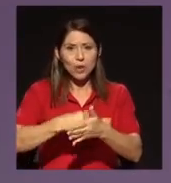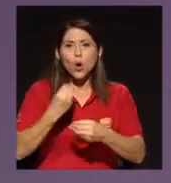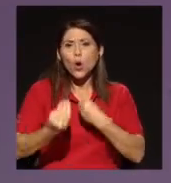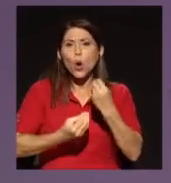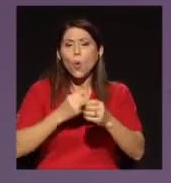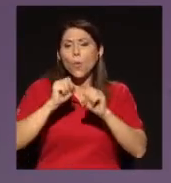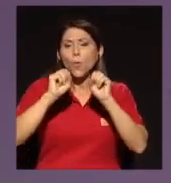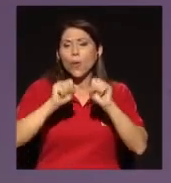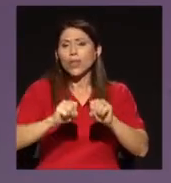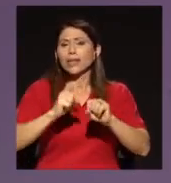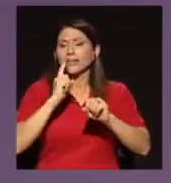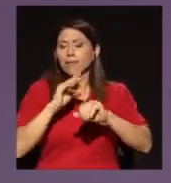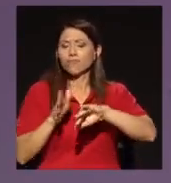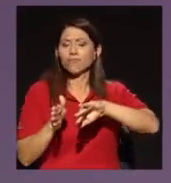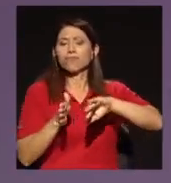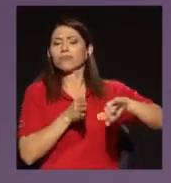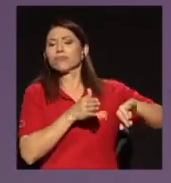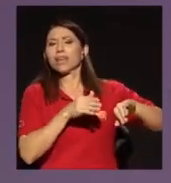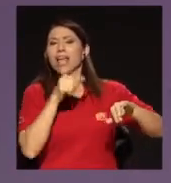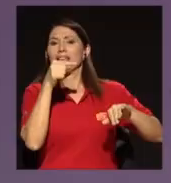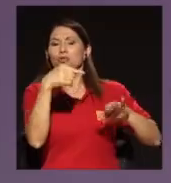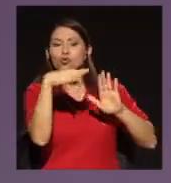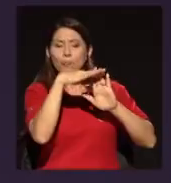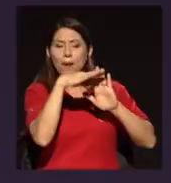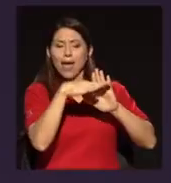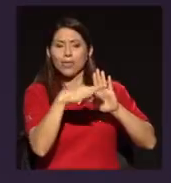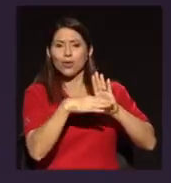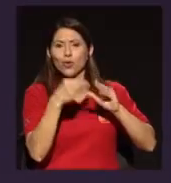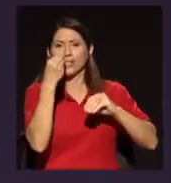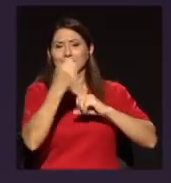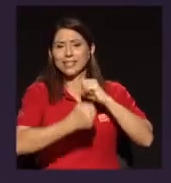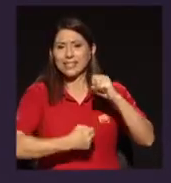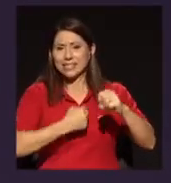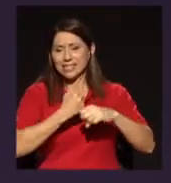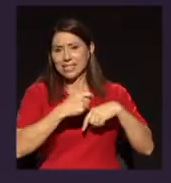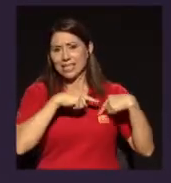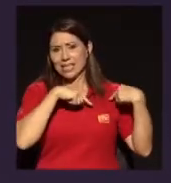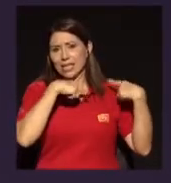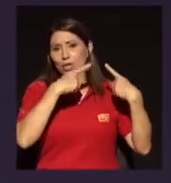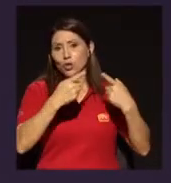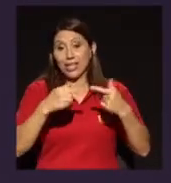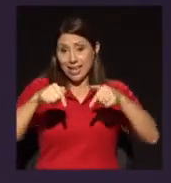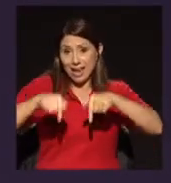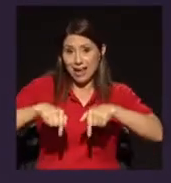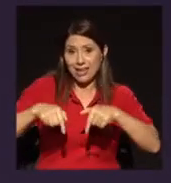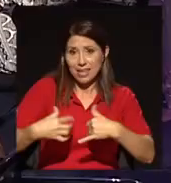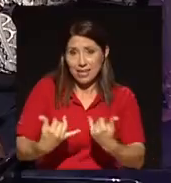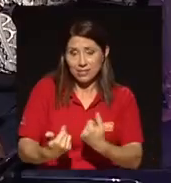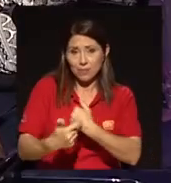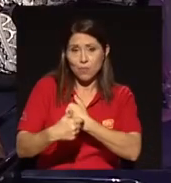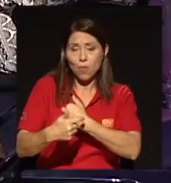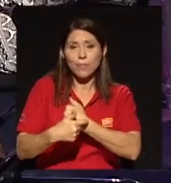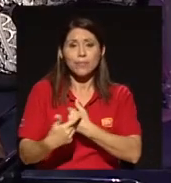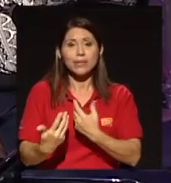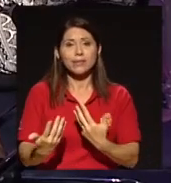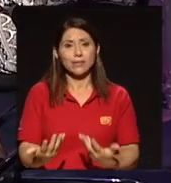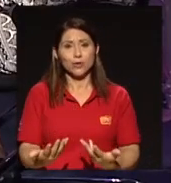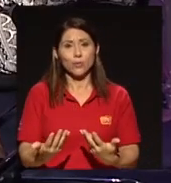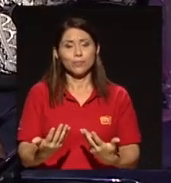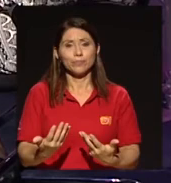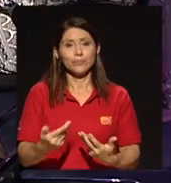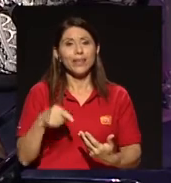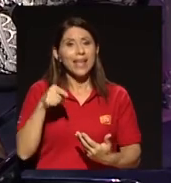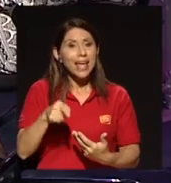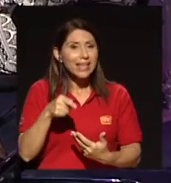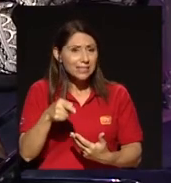esos patrones que han sido de siglos, ¿verdad?, y que aquí, en este momento, es en parte